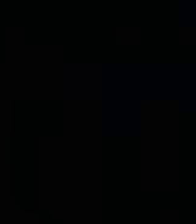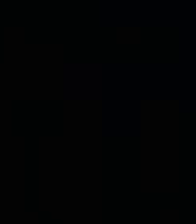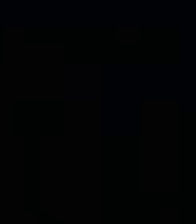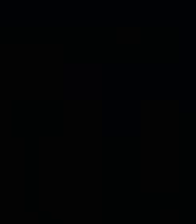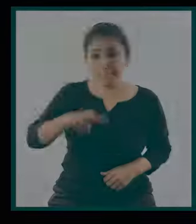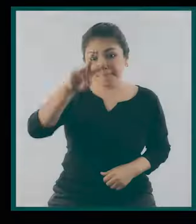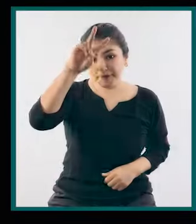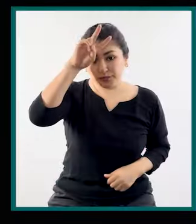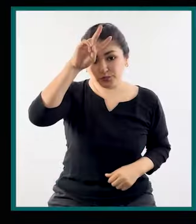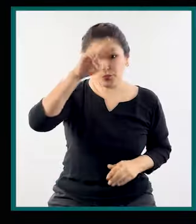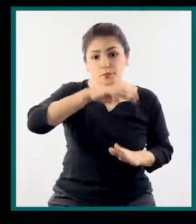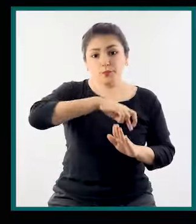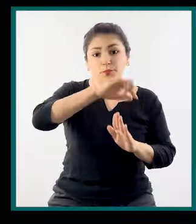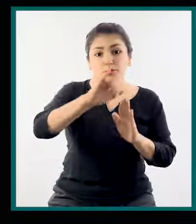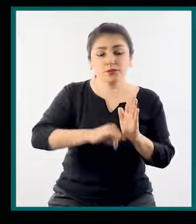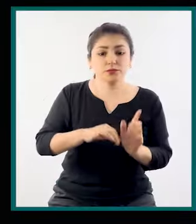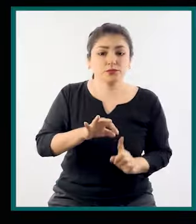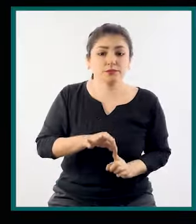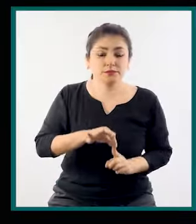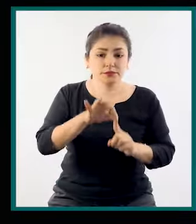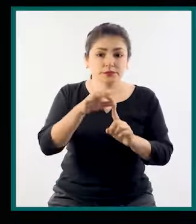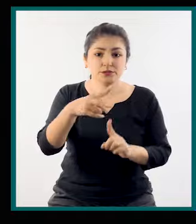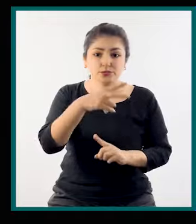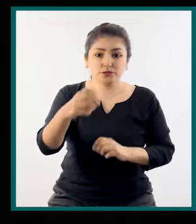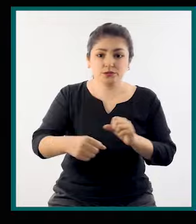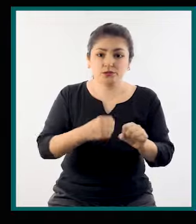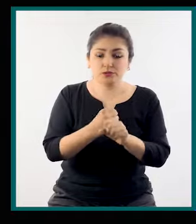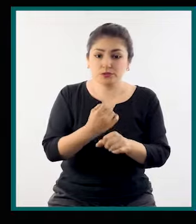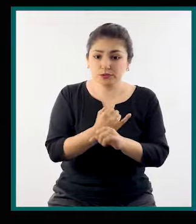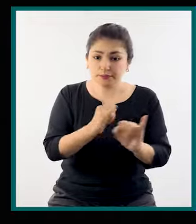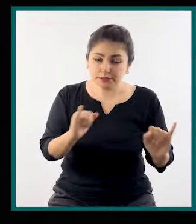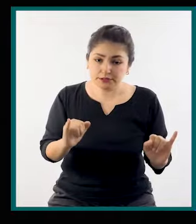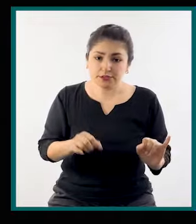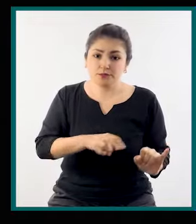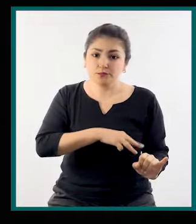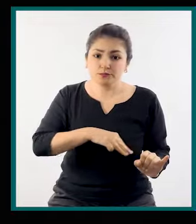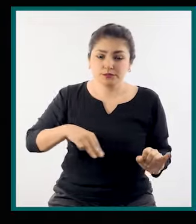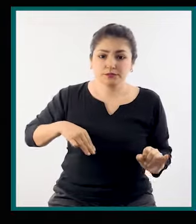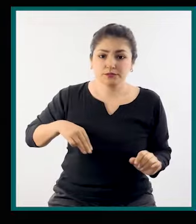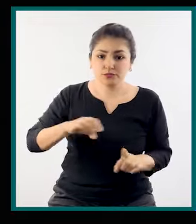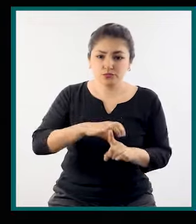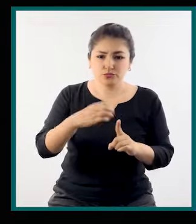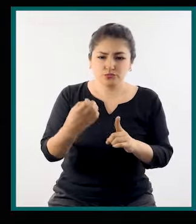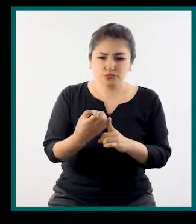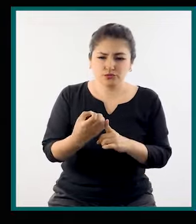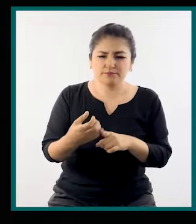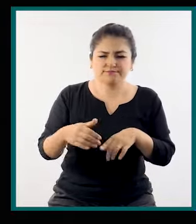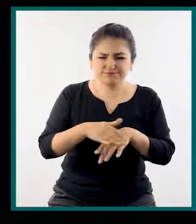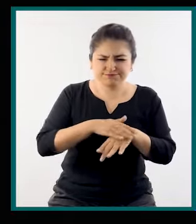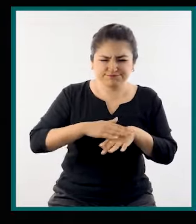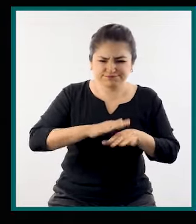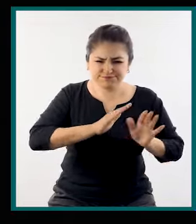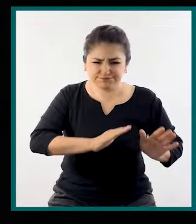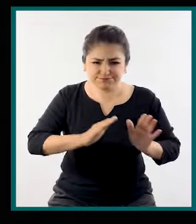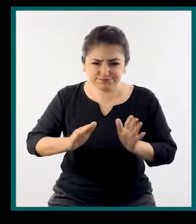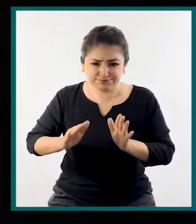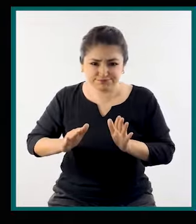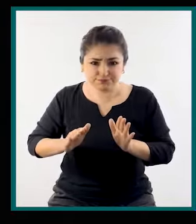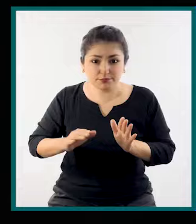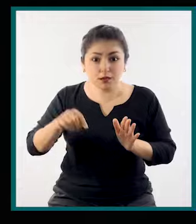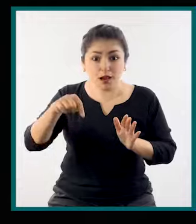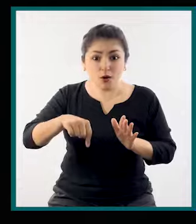Desde el Proyecto Especial Bicentenario de la Independencia del Perú del Ministerio de Cultura, venimos trabajando para convertir